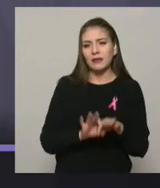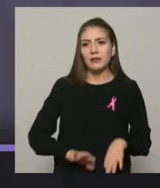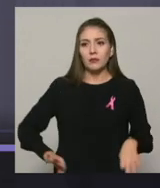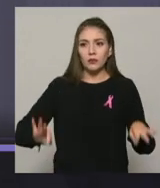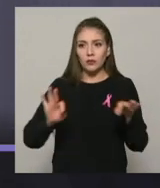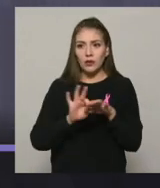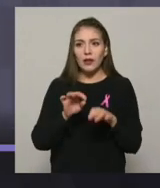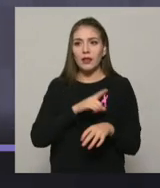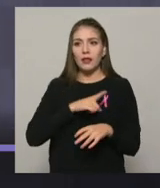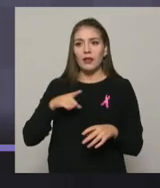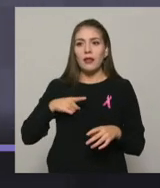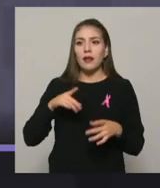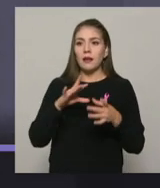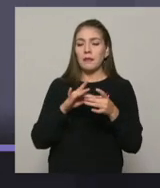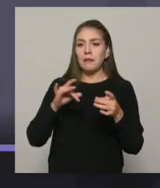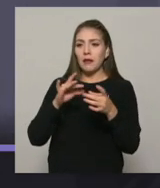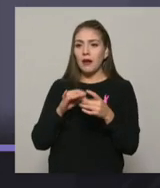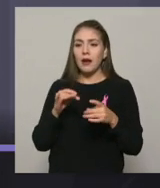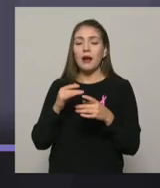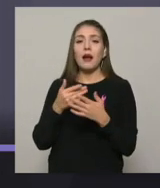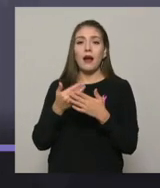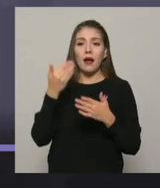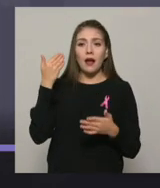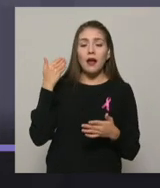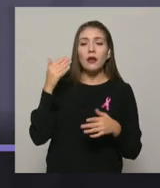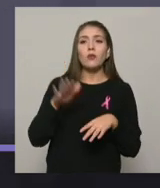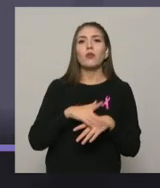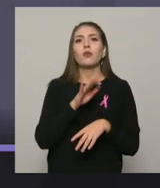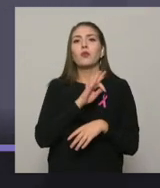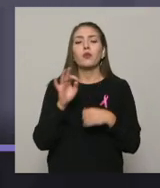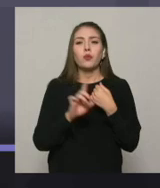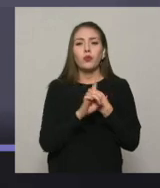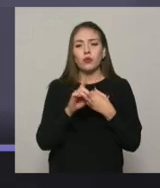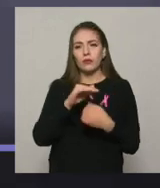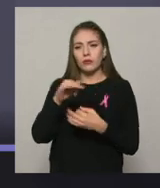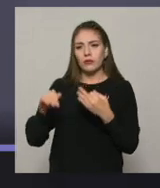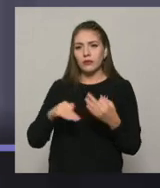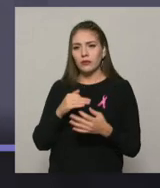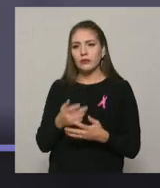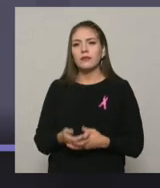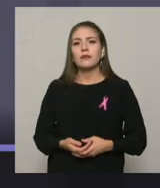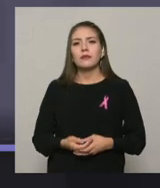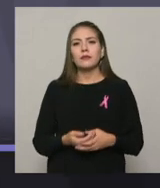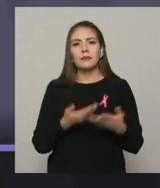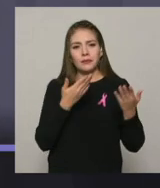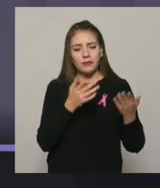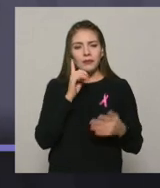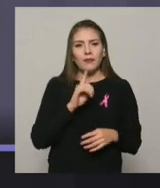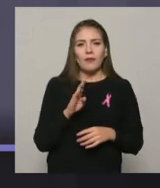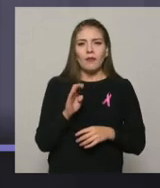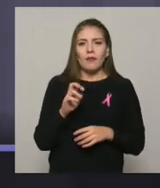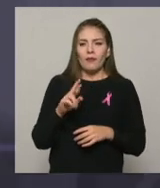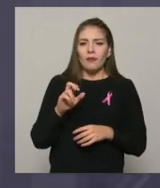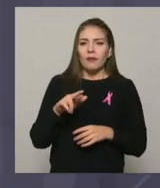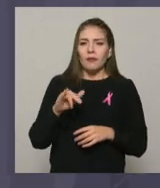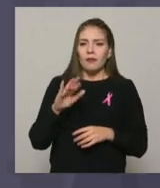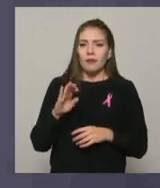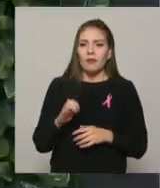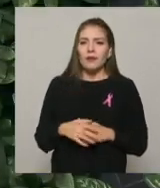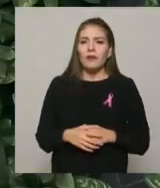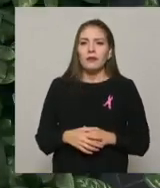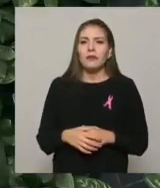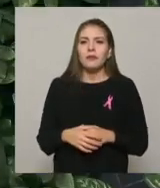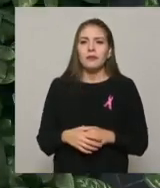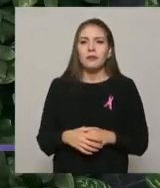se tienen que hablar y se tienen que ventilar porque nos afectan a todos. Berenice. Sí, yo creo que se le debe de poner